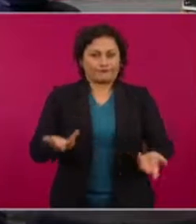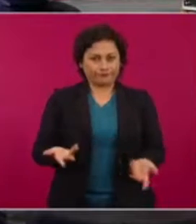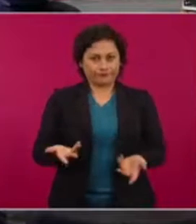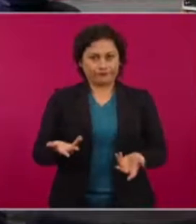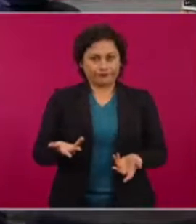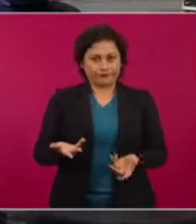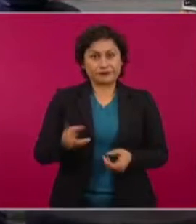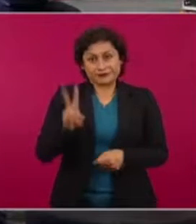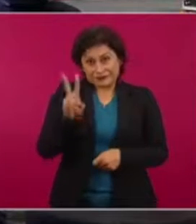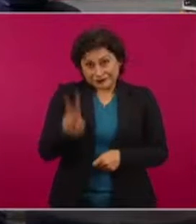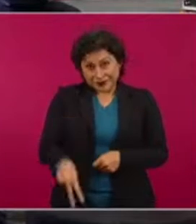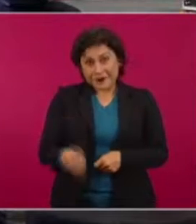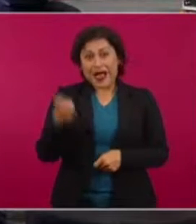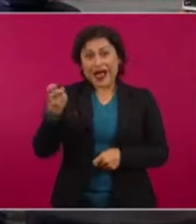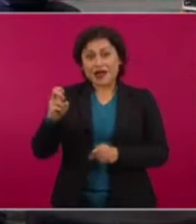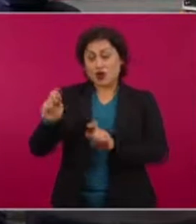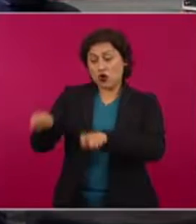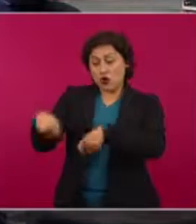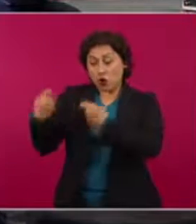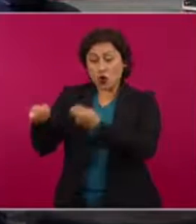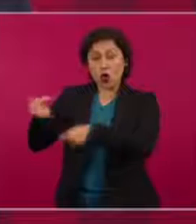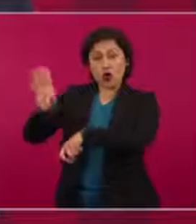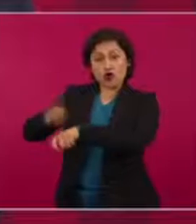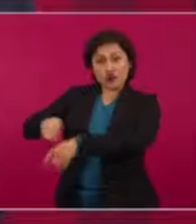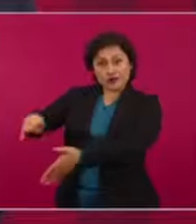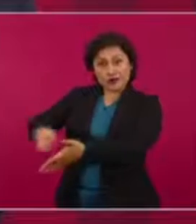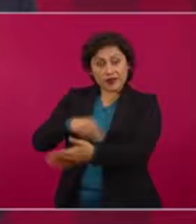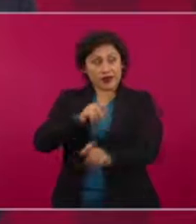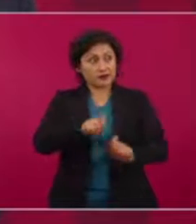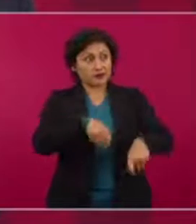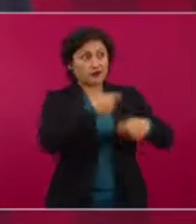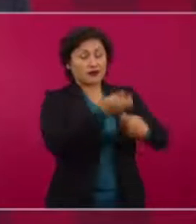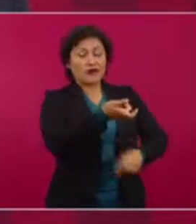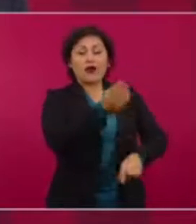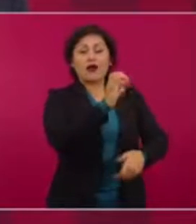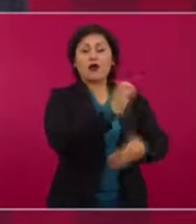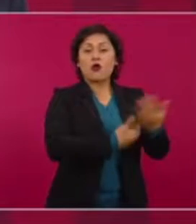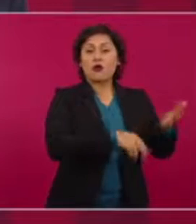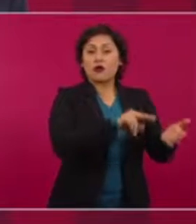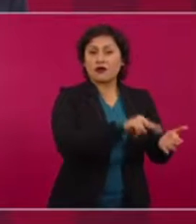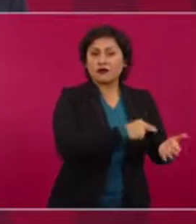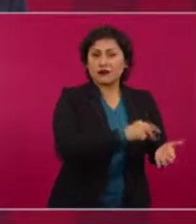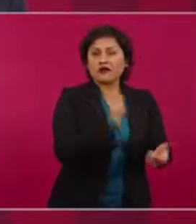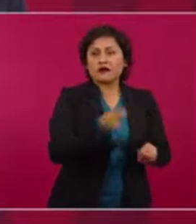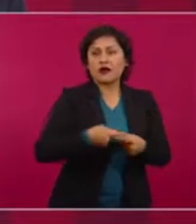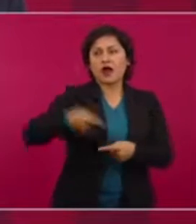con influyentismo, todas estas concesiones, porque se